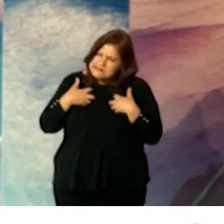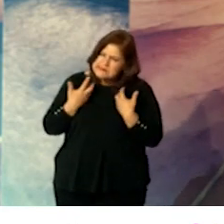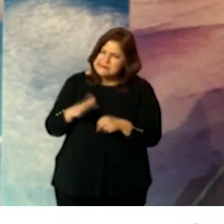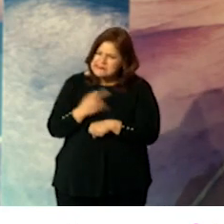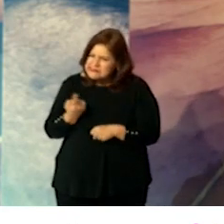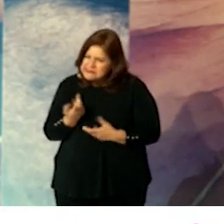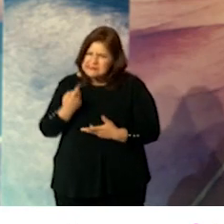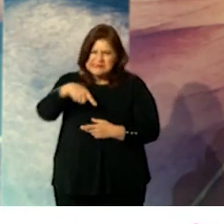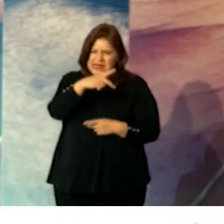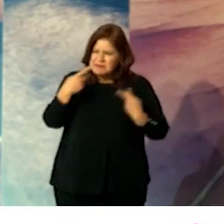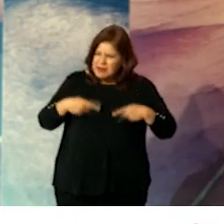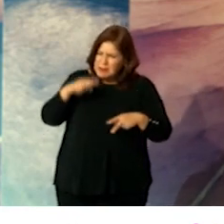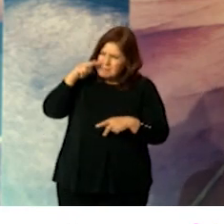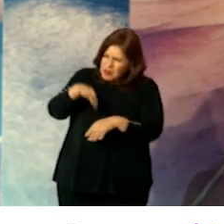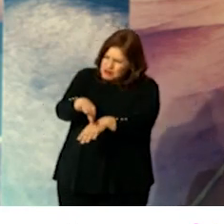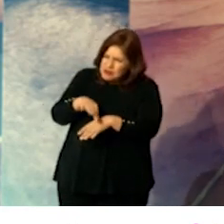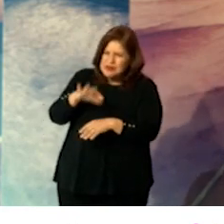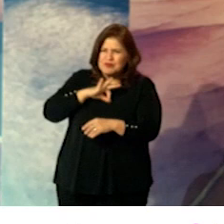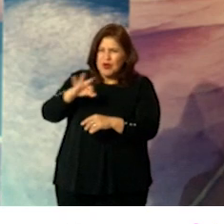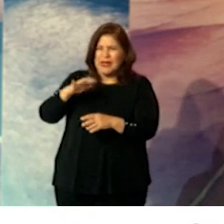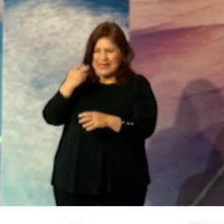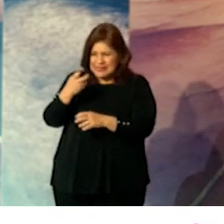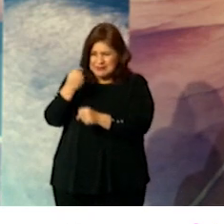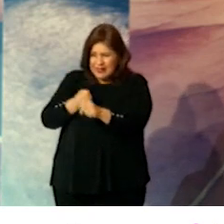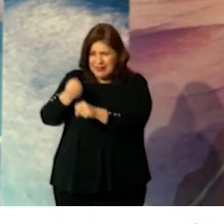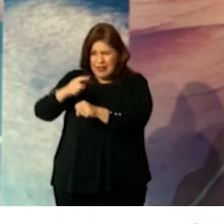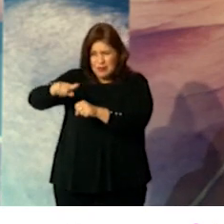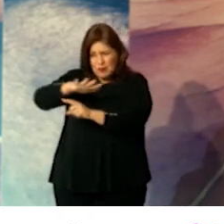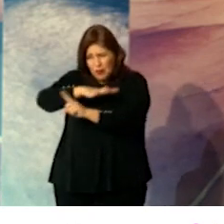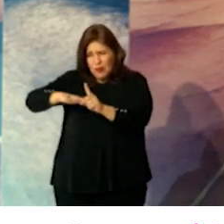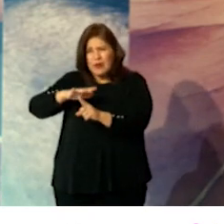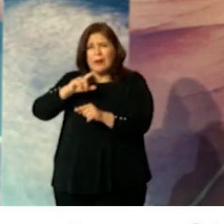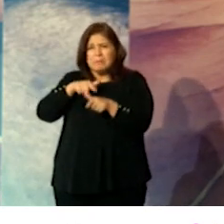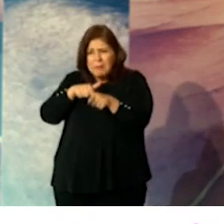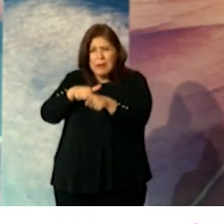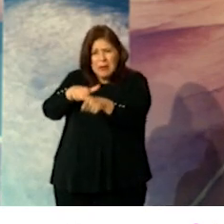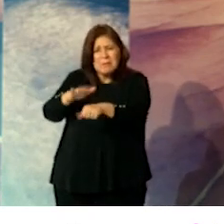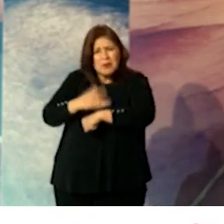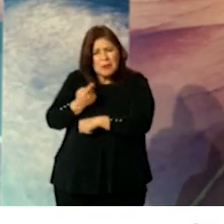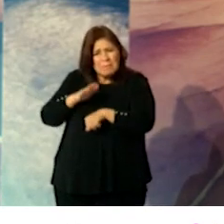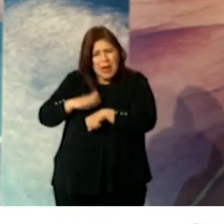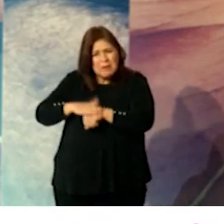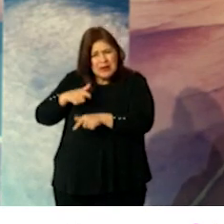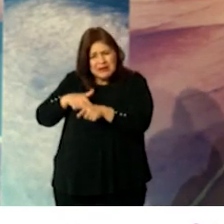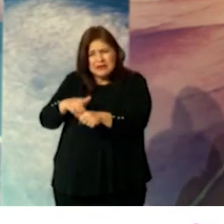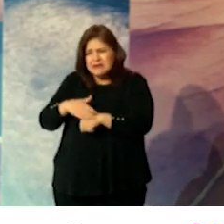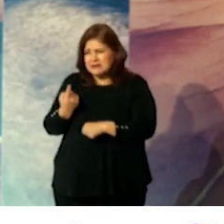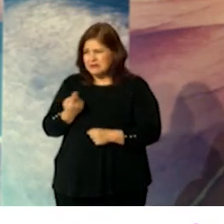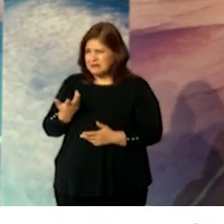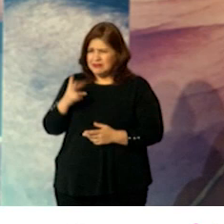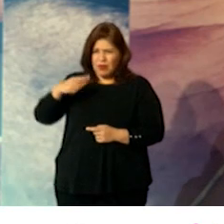es que esta gente, sabiendo que si seguimos con estas prácticas no hay futuro, se mantiene en la misma línea, ¿no? ¿No les genera